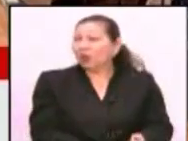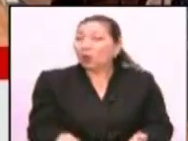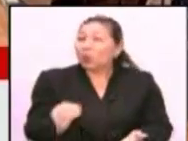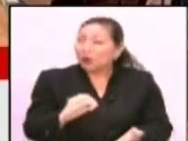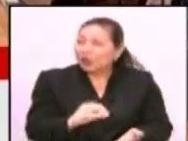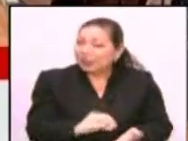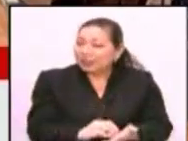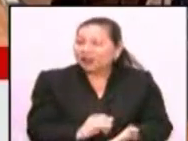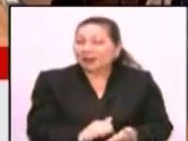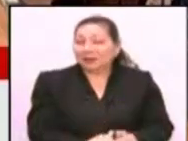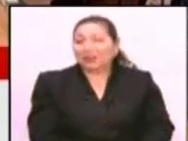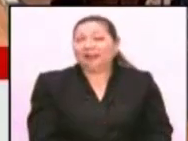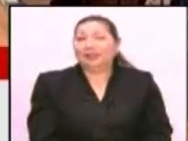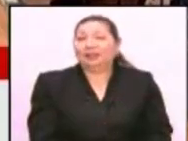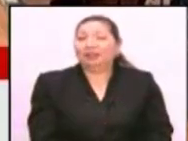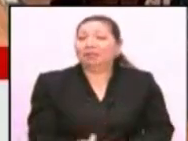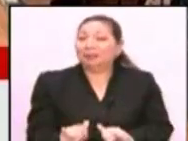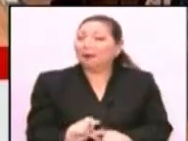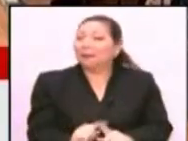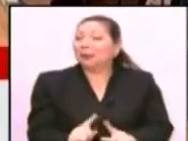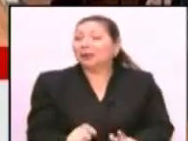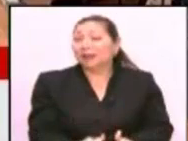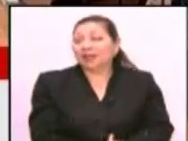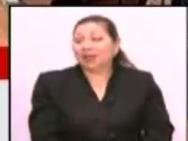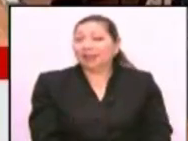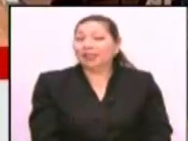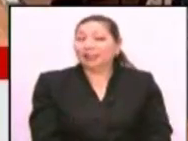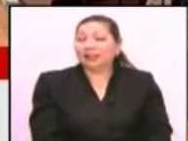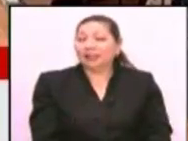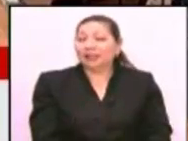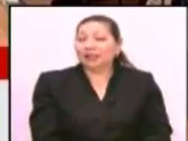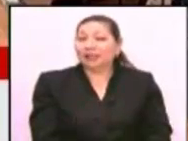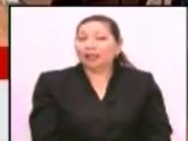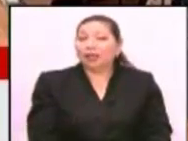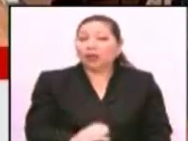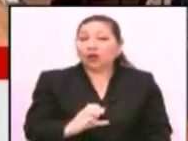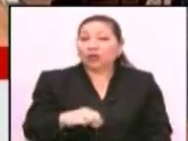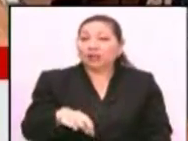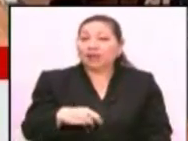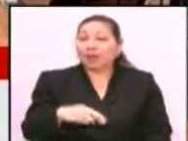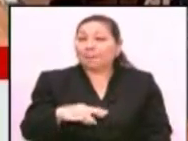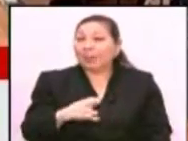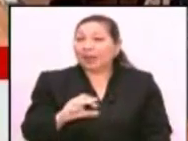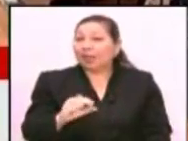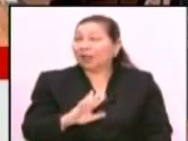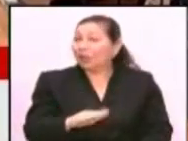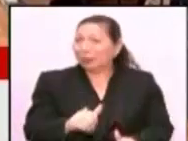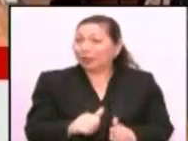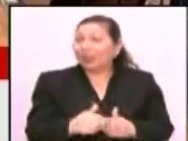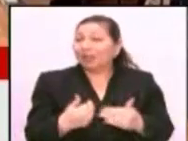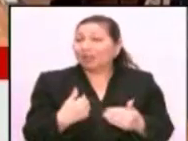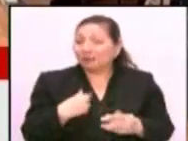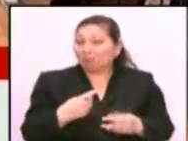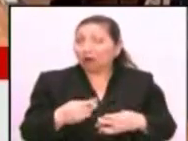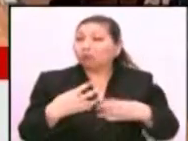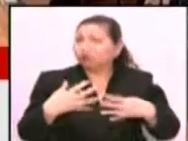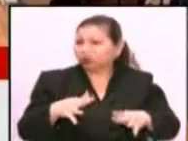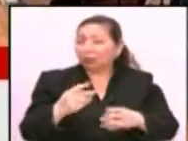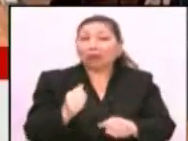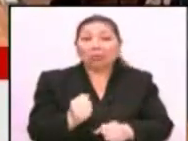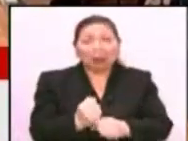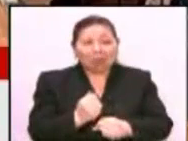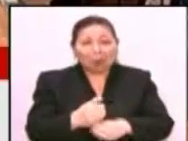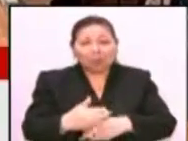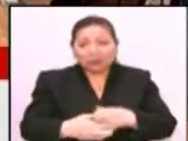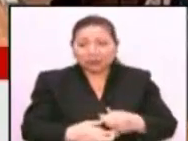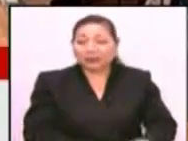reincidente lo vamos a dejar de lado. Por ejemplo, voy a poner el caso, en el penal de Cochamarca, en Cerro Pasco, para todo el régimen social tenemos talleres, ¿no es